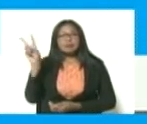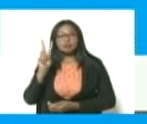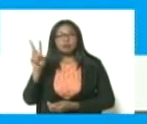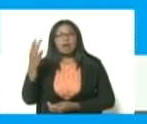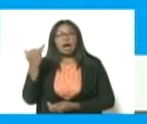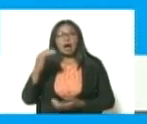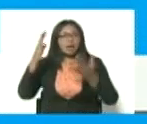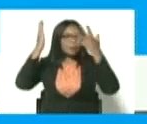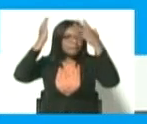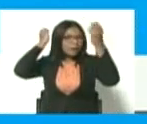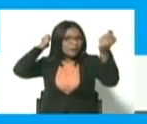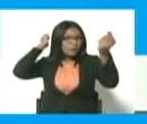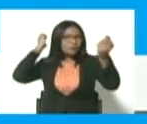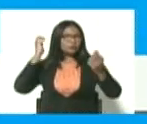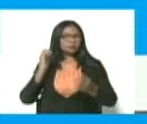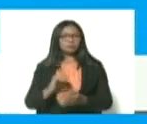embajadores